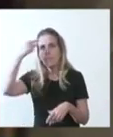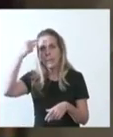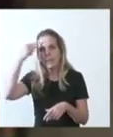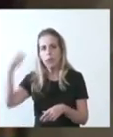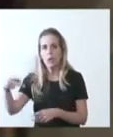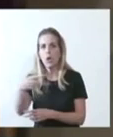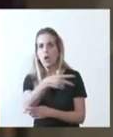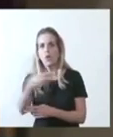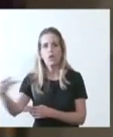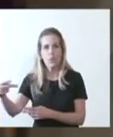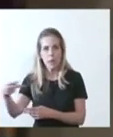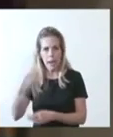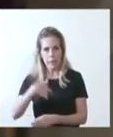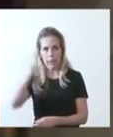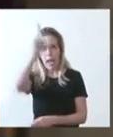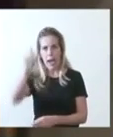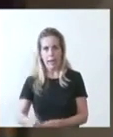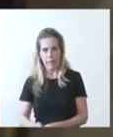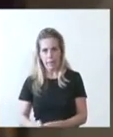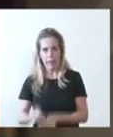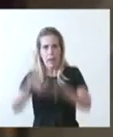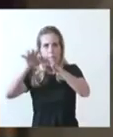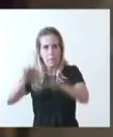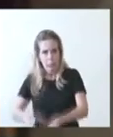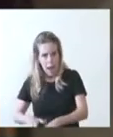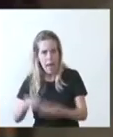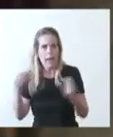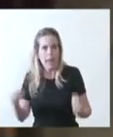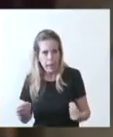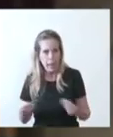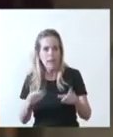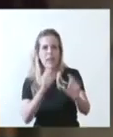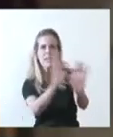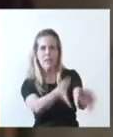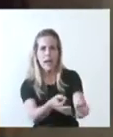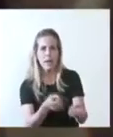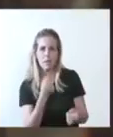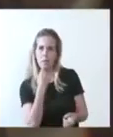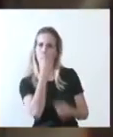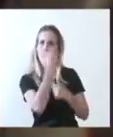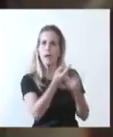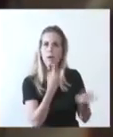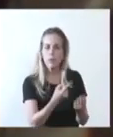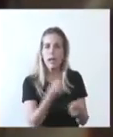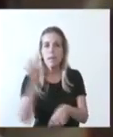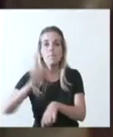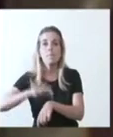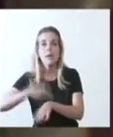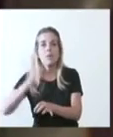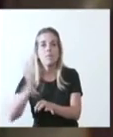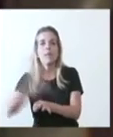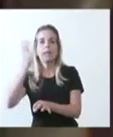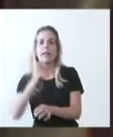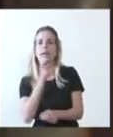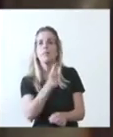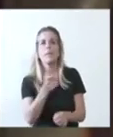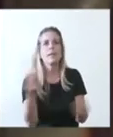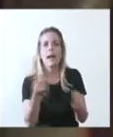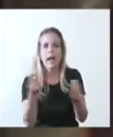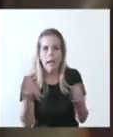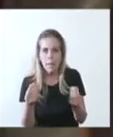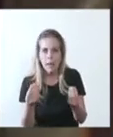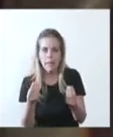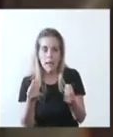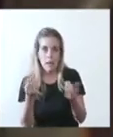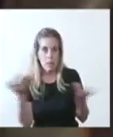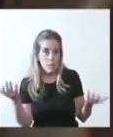el país. Si esto fue consultado, ¿y cuál fue la respuesta de los especialistas? Quizás no sea ahora el momento, y si lo sea en